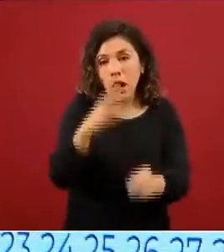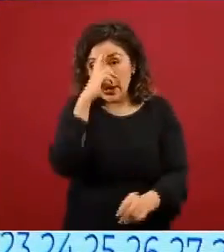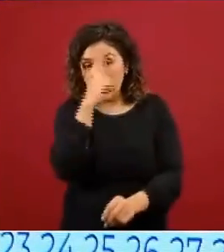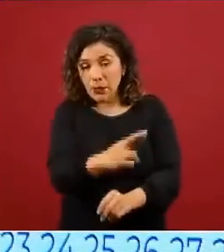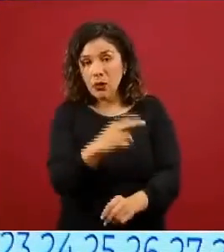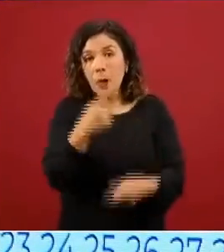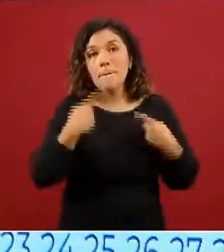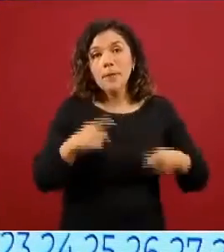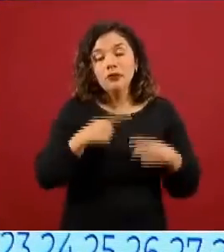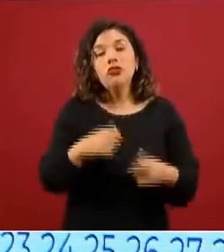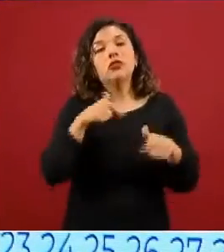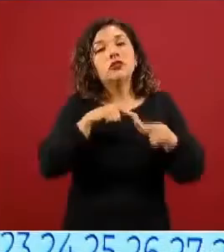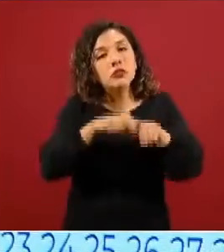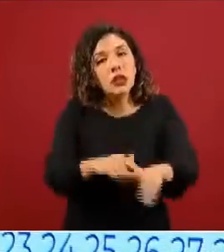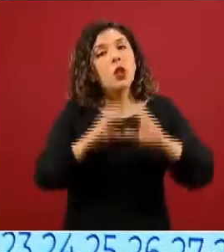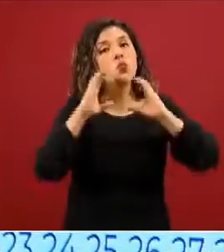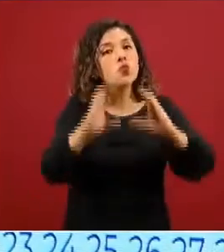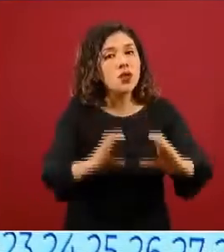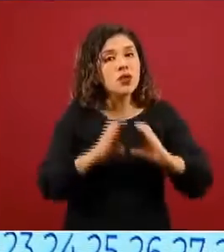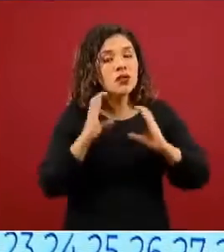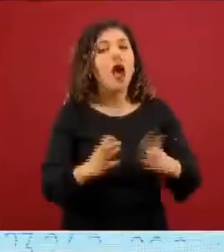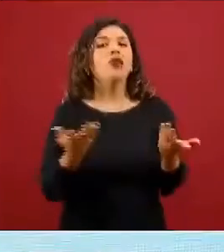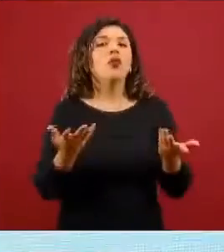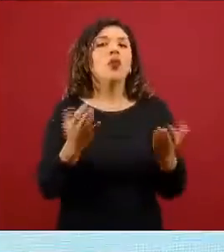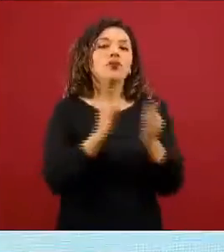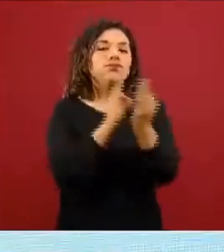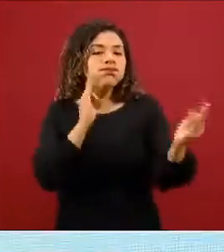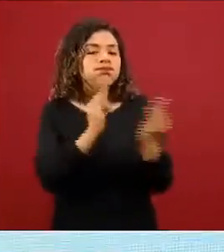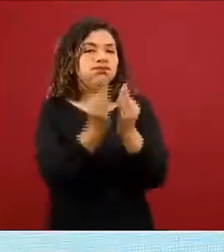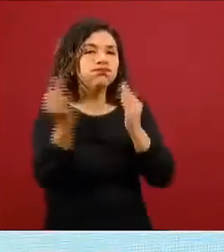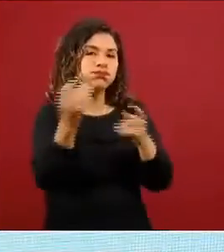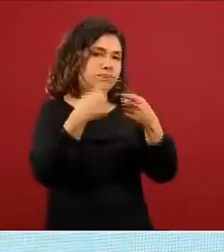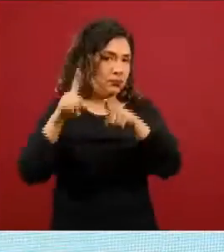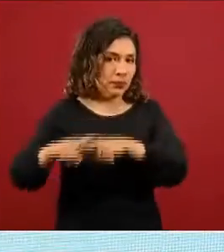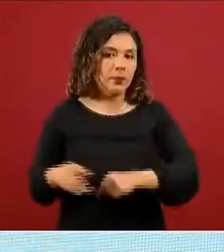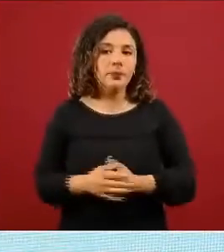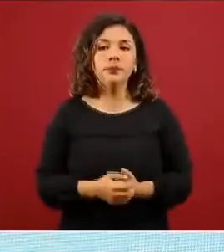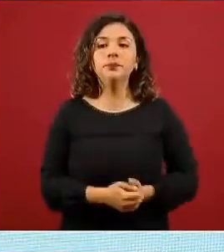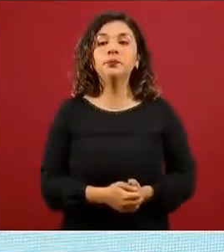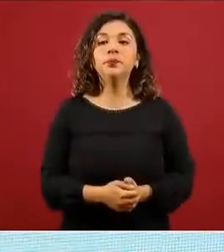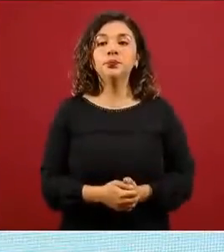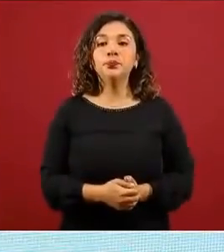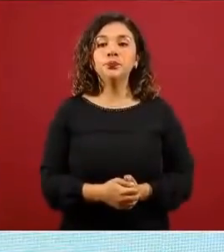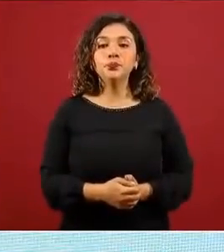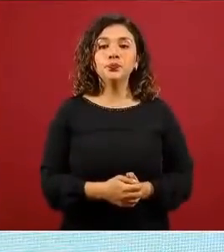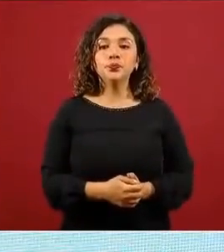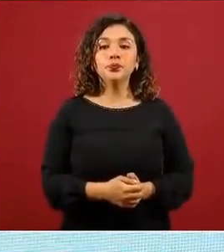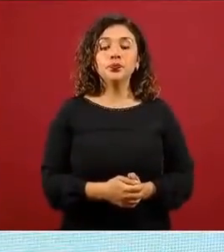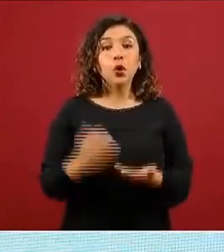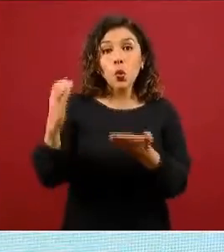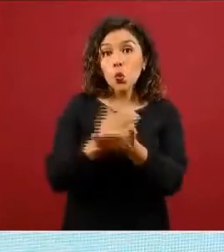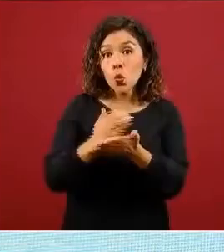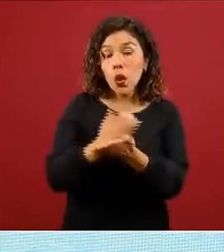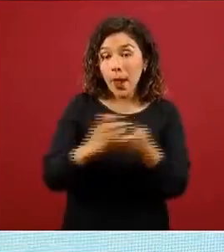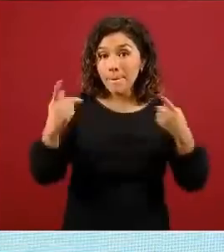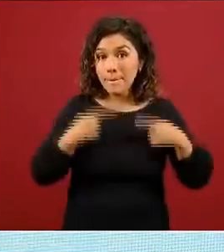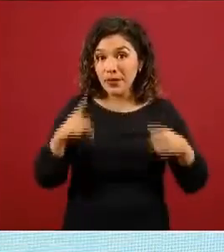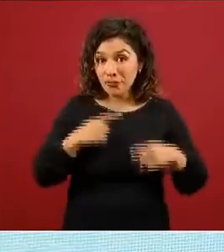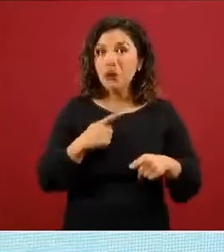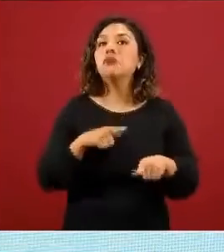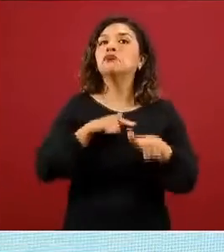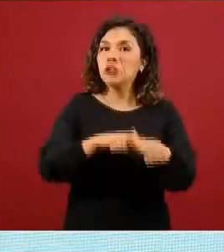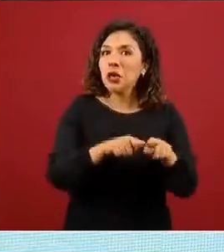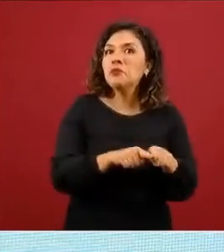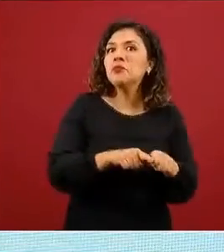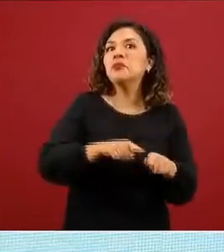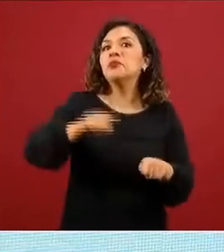que las personas se mantengan en sana distancia. La recuperación sigue a la alza,